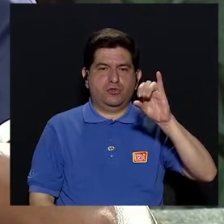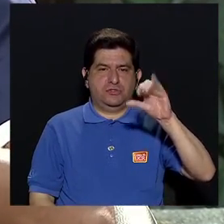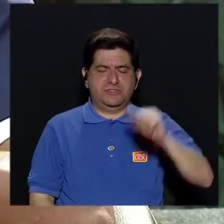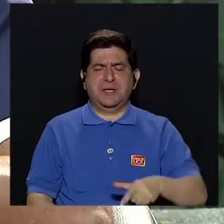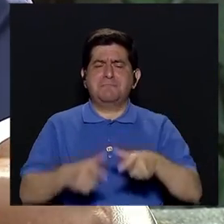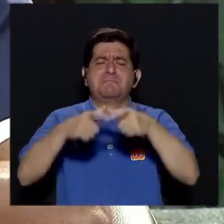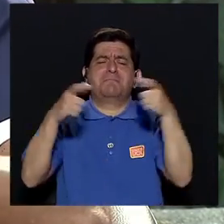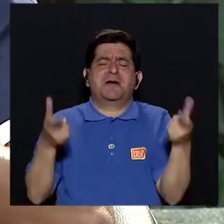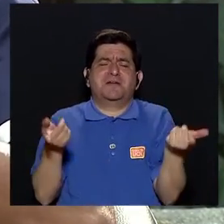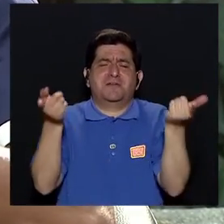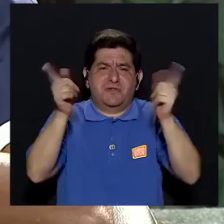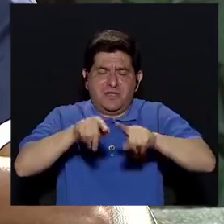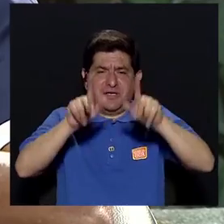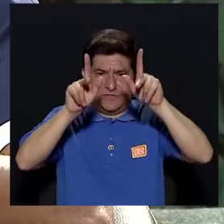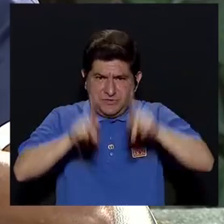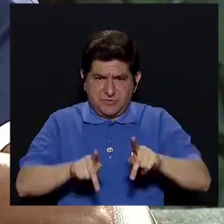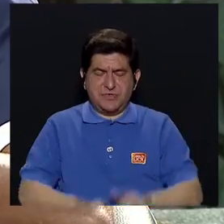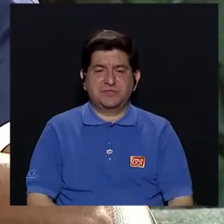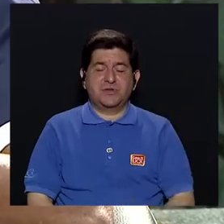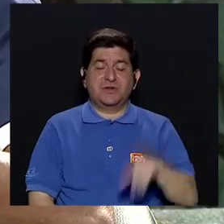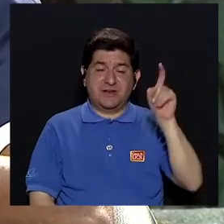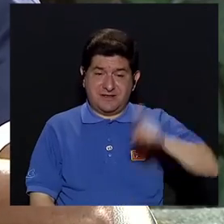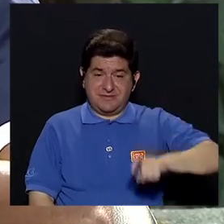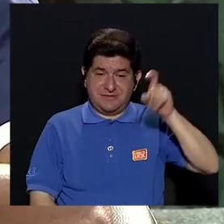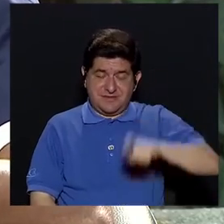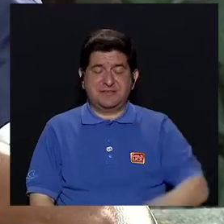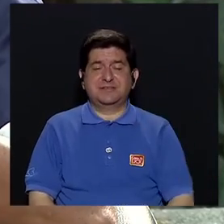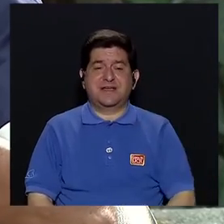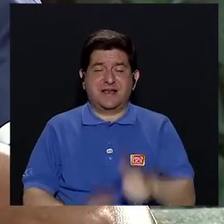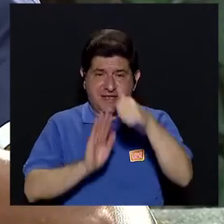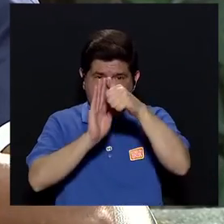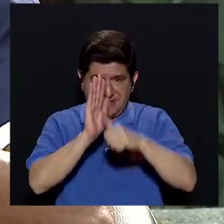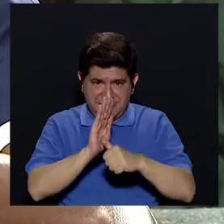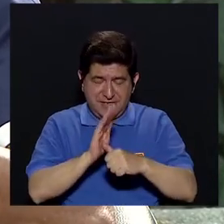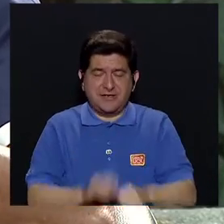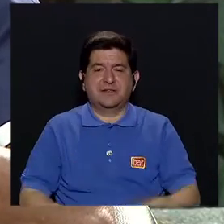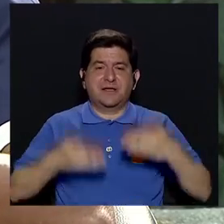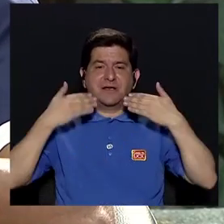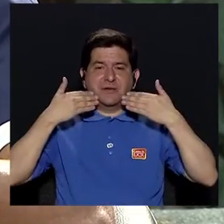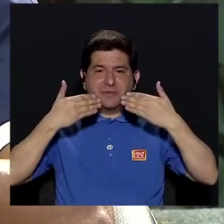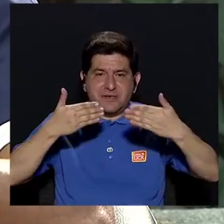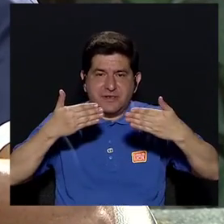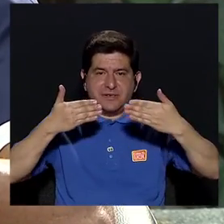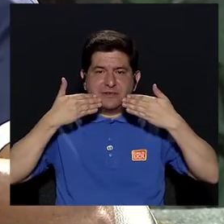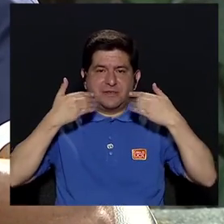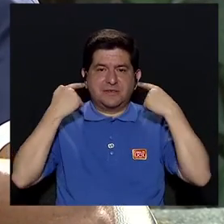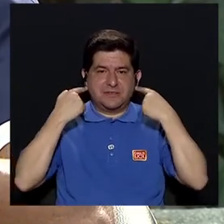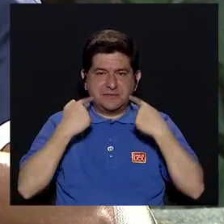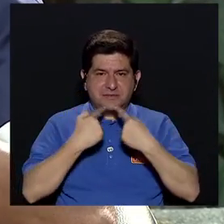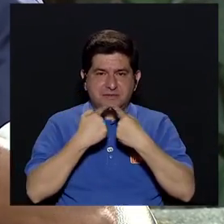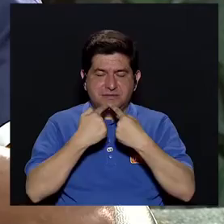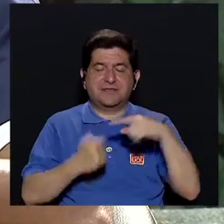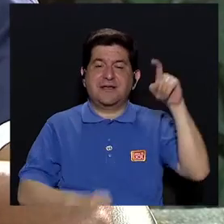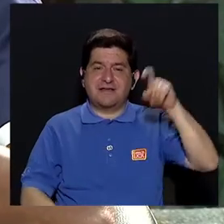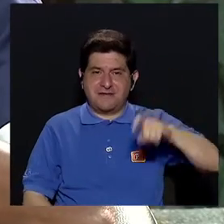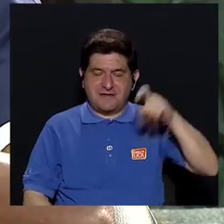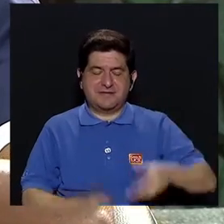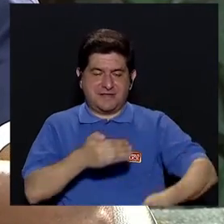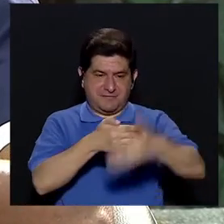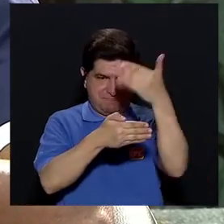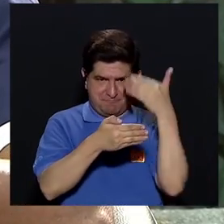La gran mayoría, la inmensa mayoría de los pacientes que van a ser sometidos a cirugía ortognática